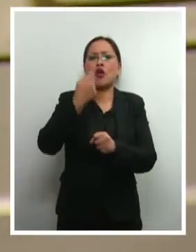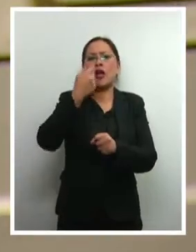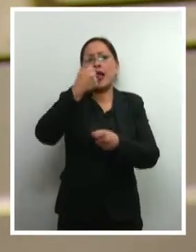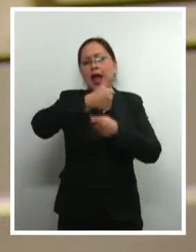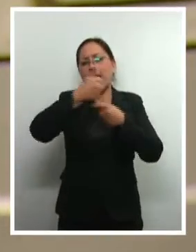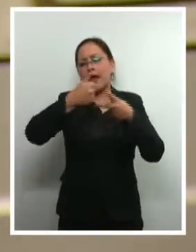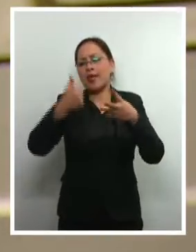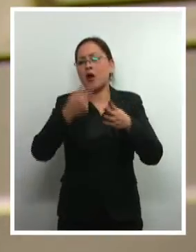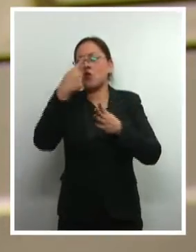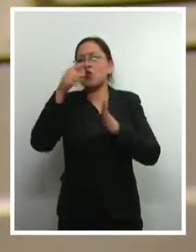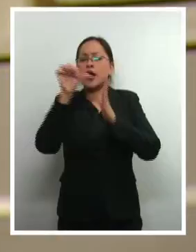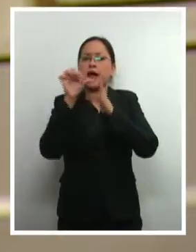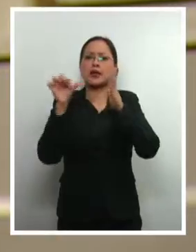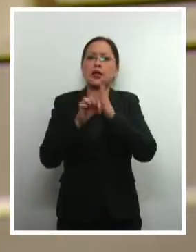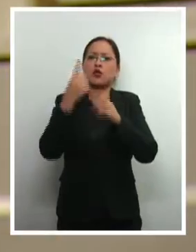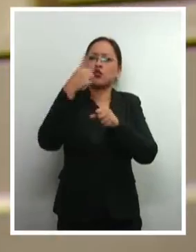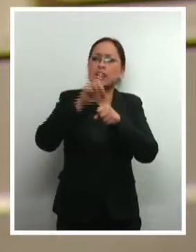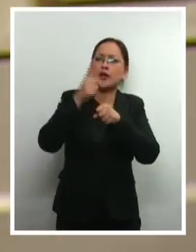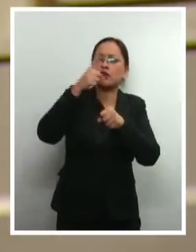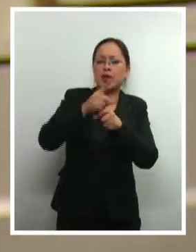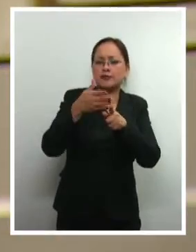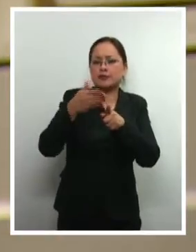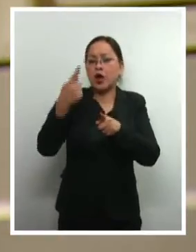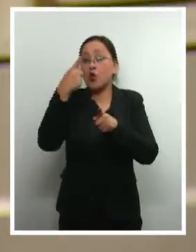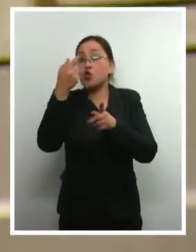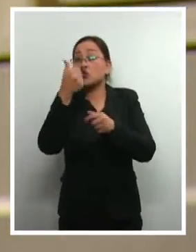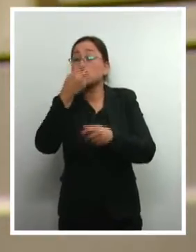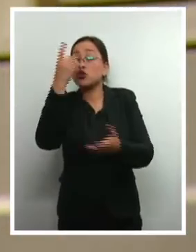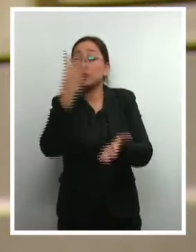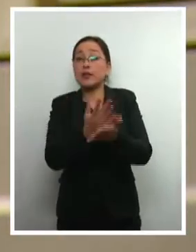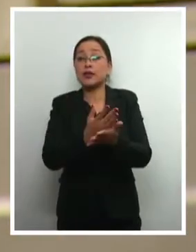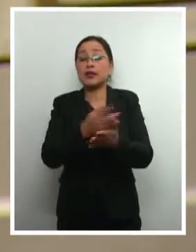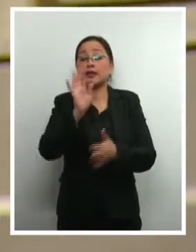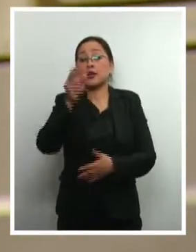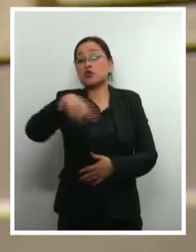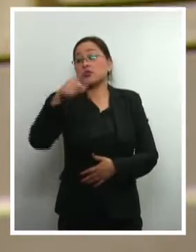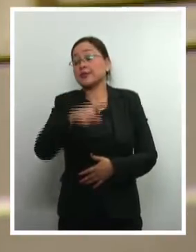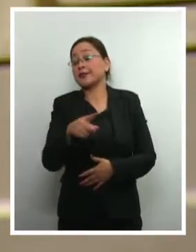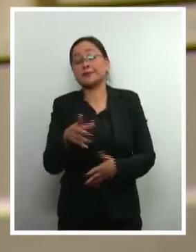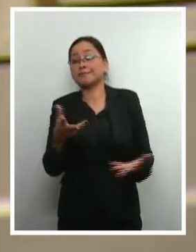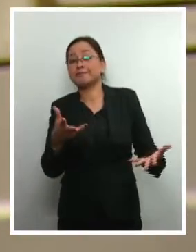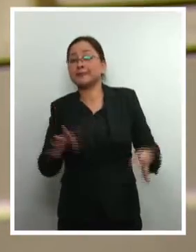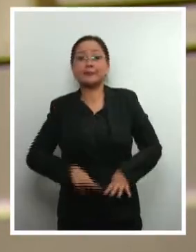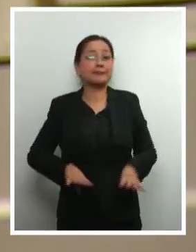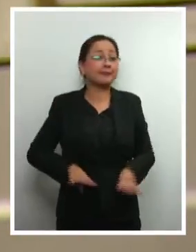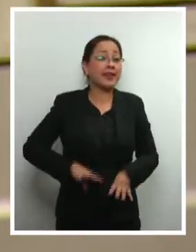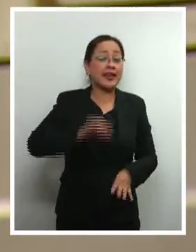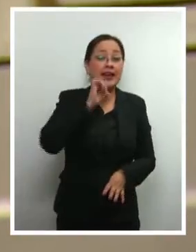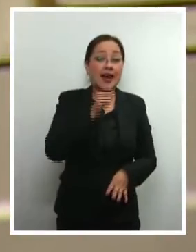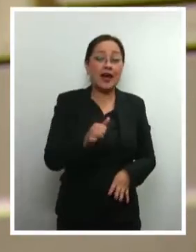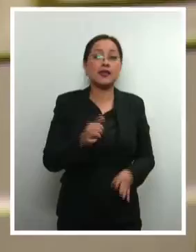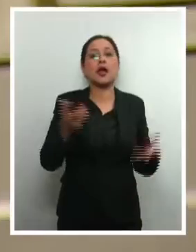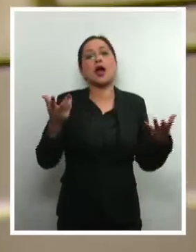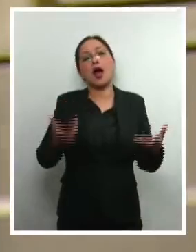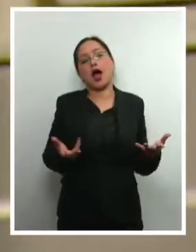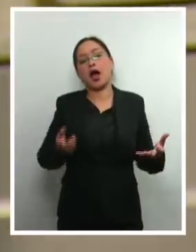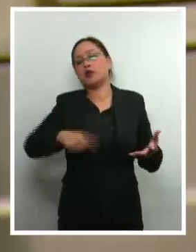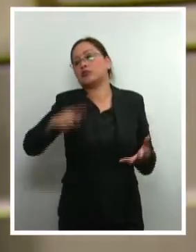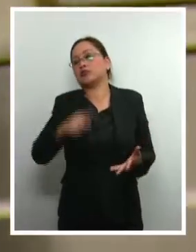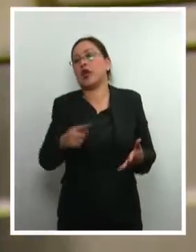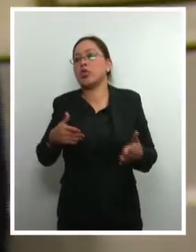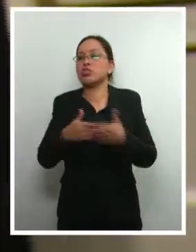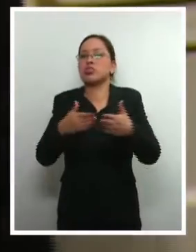por día, y entonces lo que no les parece lo quieren hacer tablas porque no vamos a alcanzar